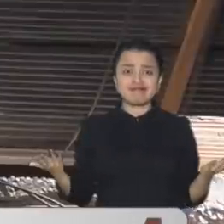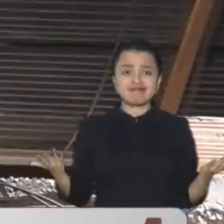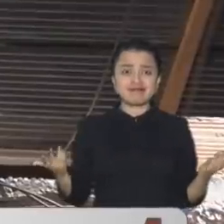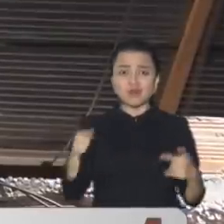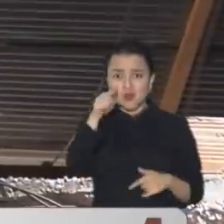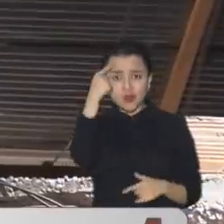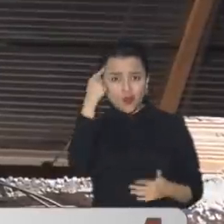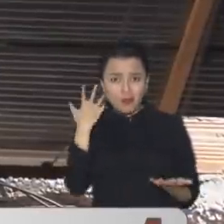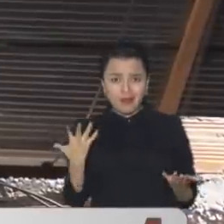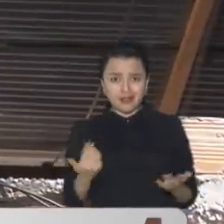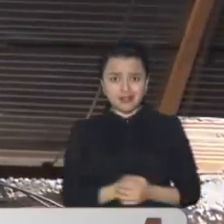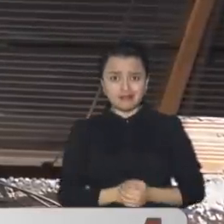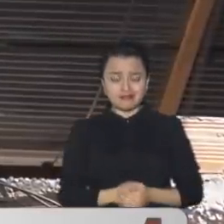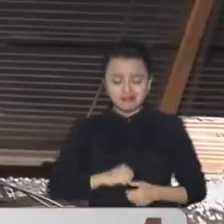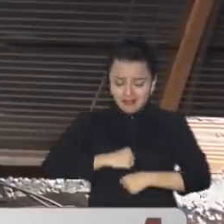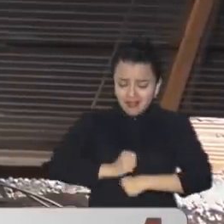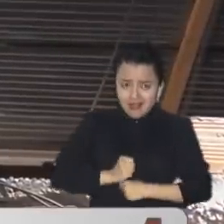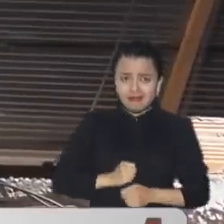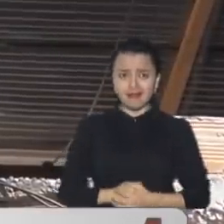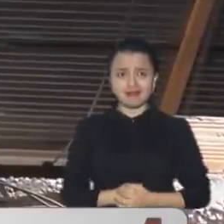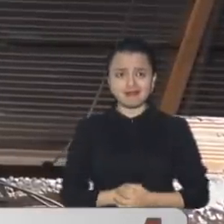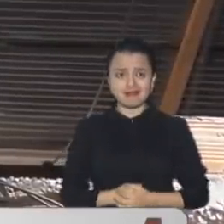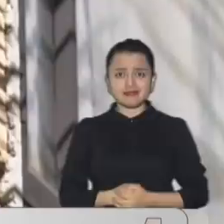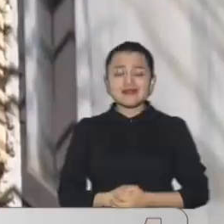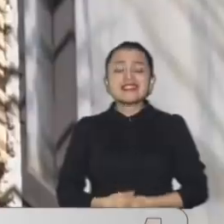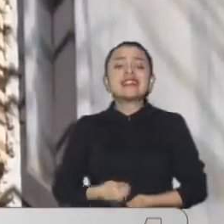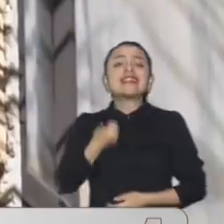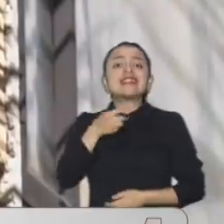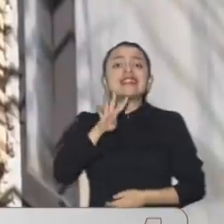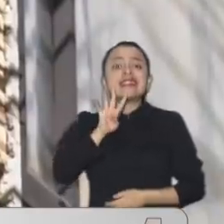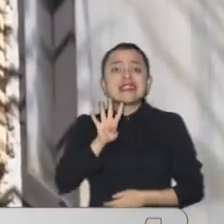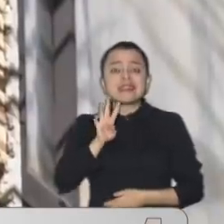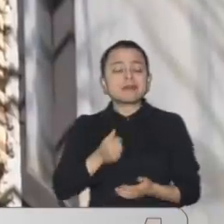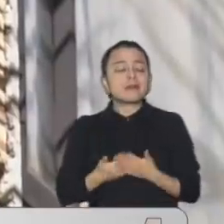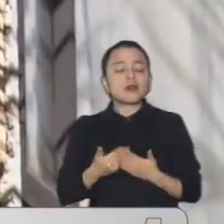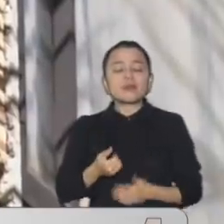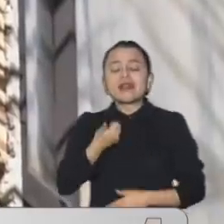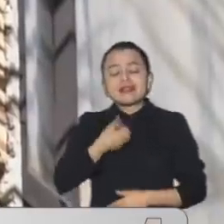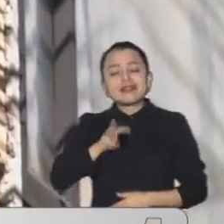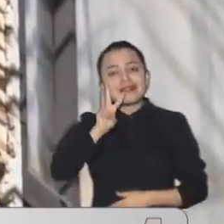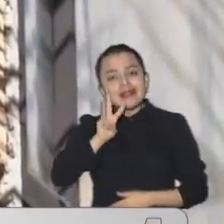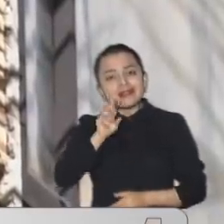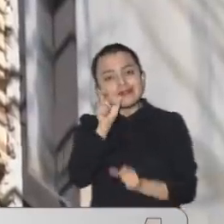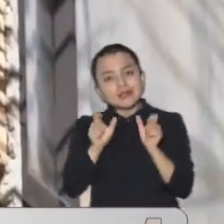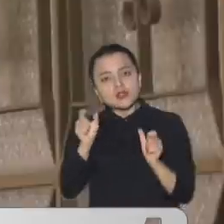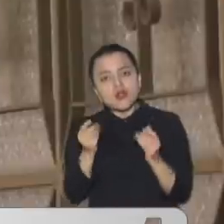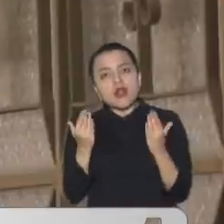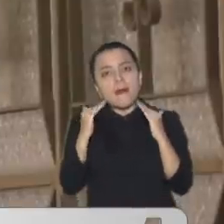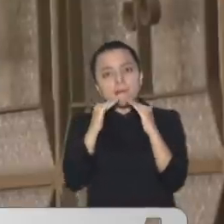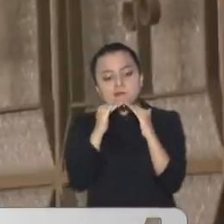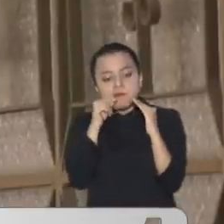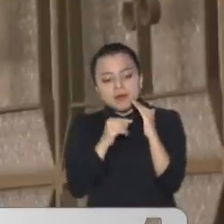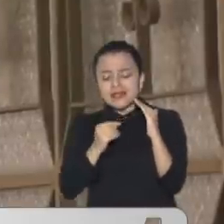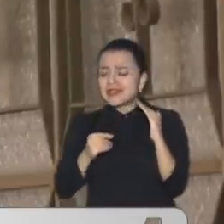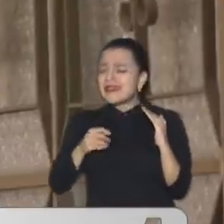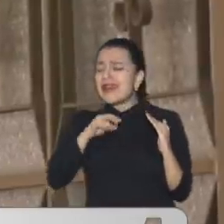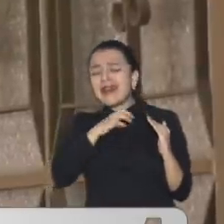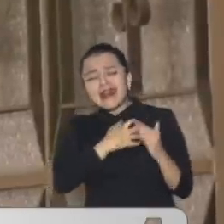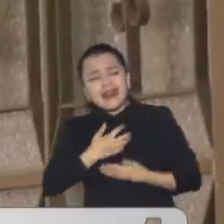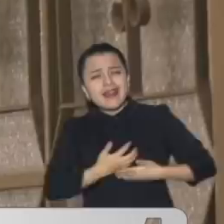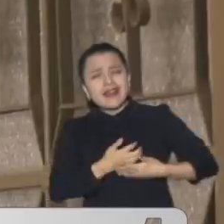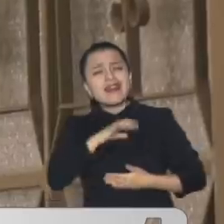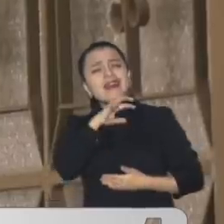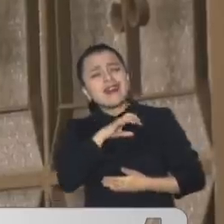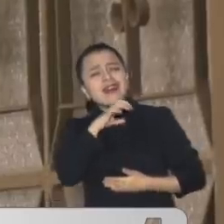imaginas. Hambre. Nosotros vivimos 13 personas en una sola casa, en una casa pequeña, no mi amor, en una casa pequeña,